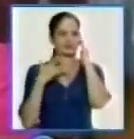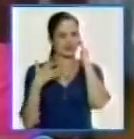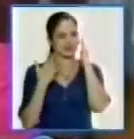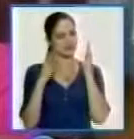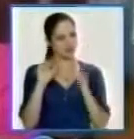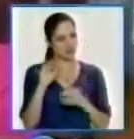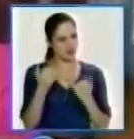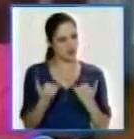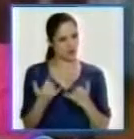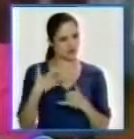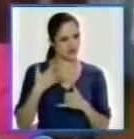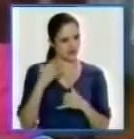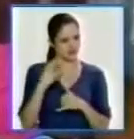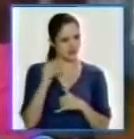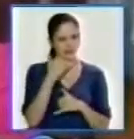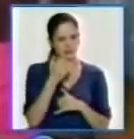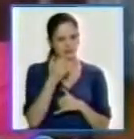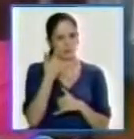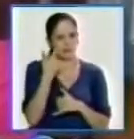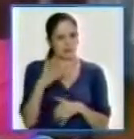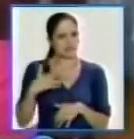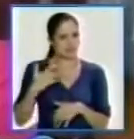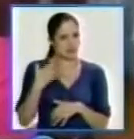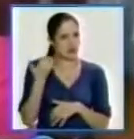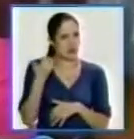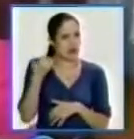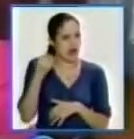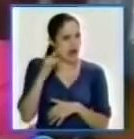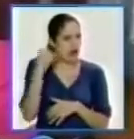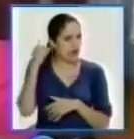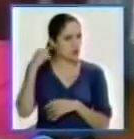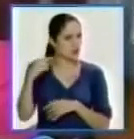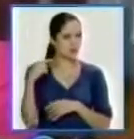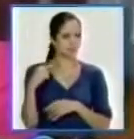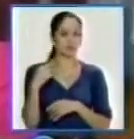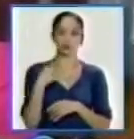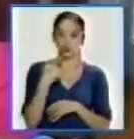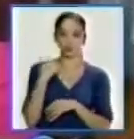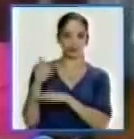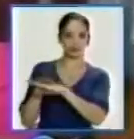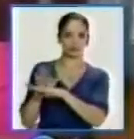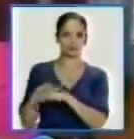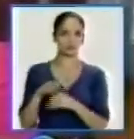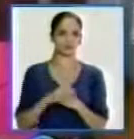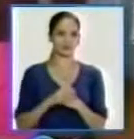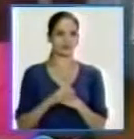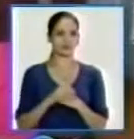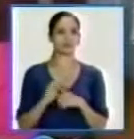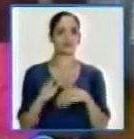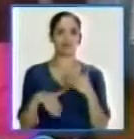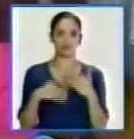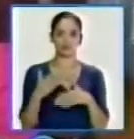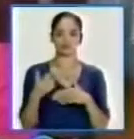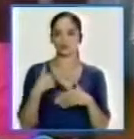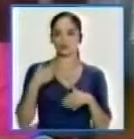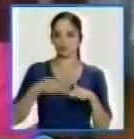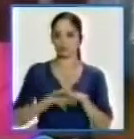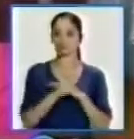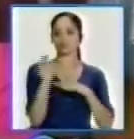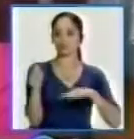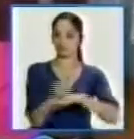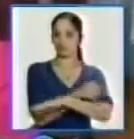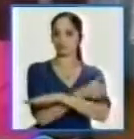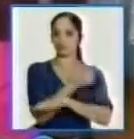extraño hoy, ¿será que va a pasar algo? Y eso fue todo lo que yo le dije. Y cuando ya llego a la barra,